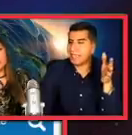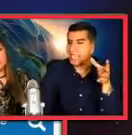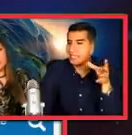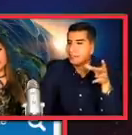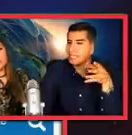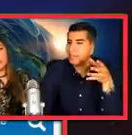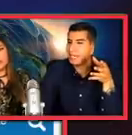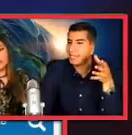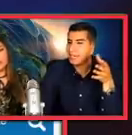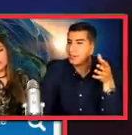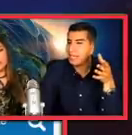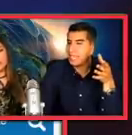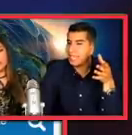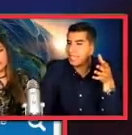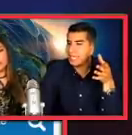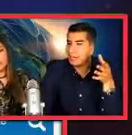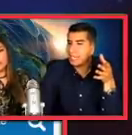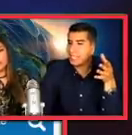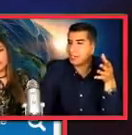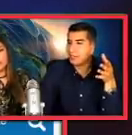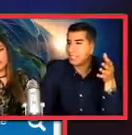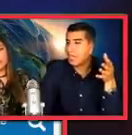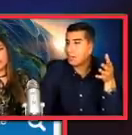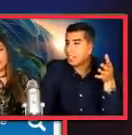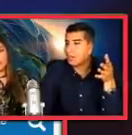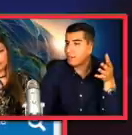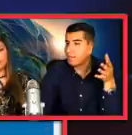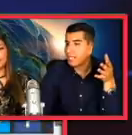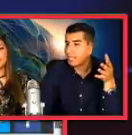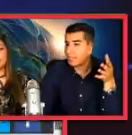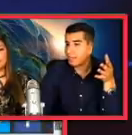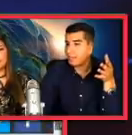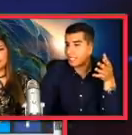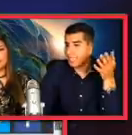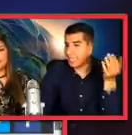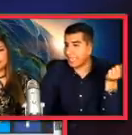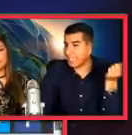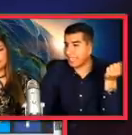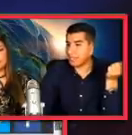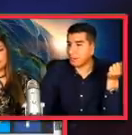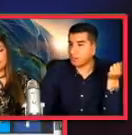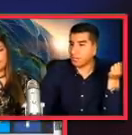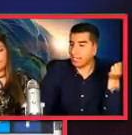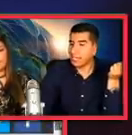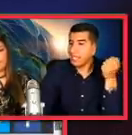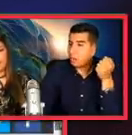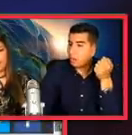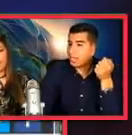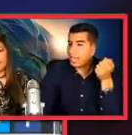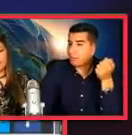ver que podía haber un gran nicho de huachicol. Y es precisamente lo que se encargaron de